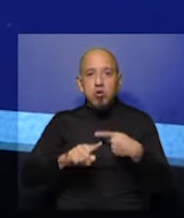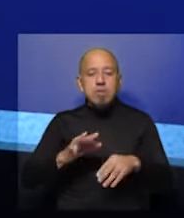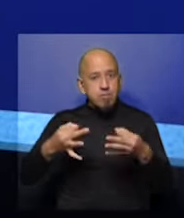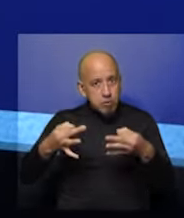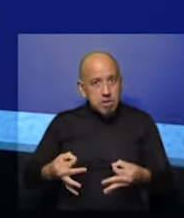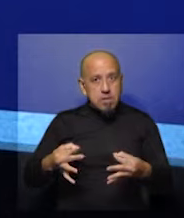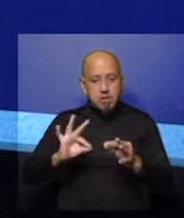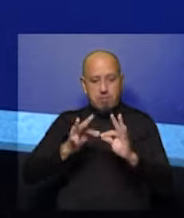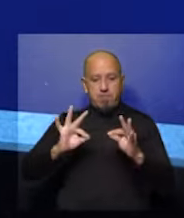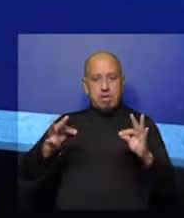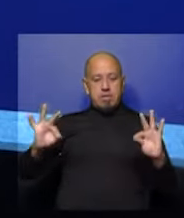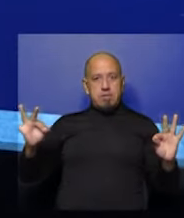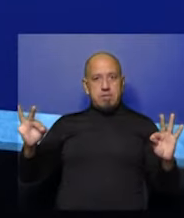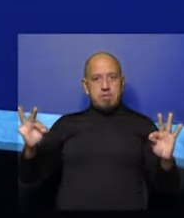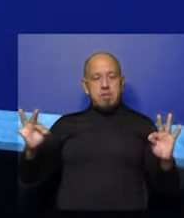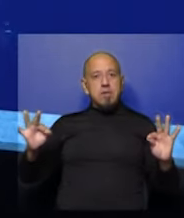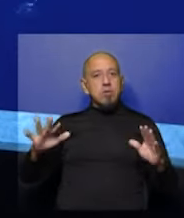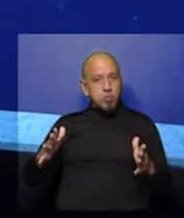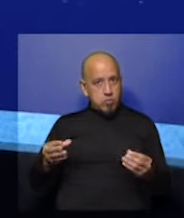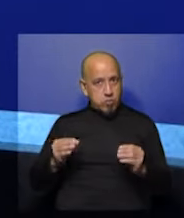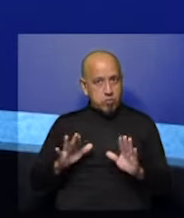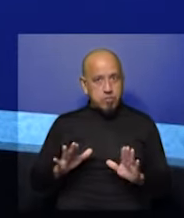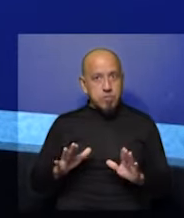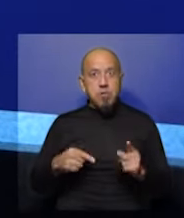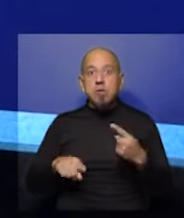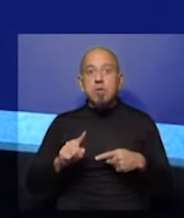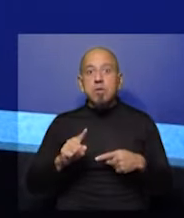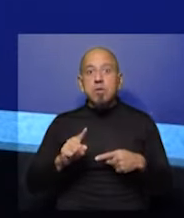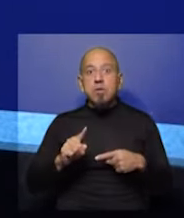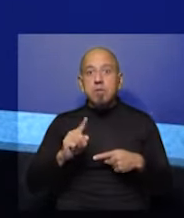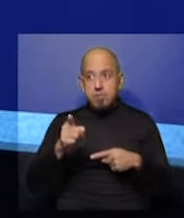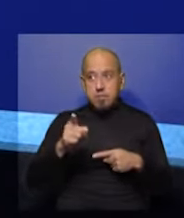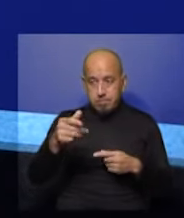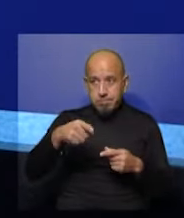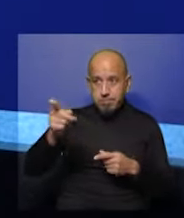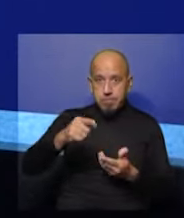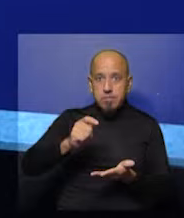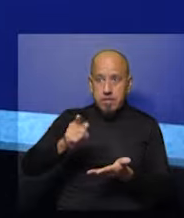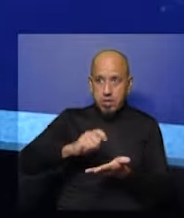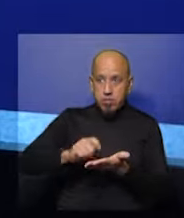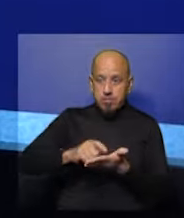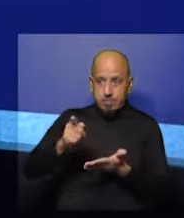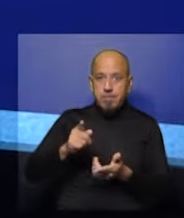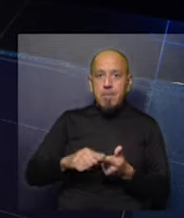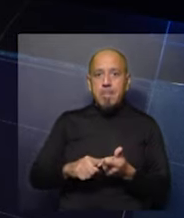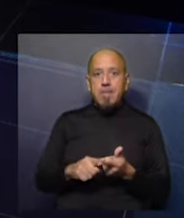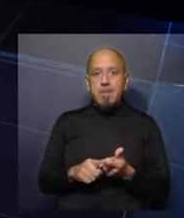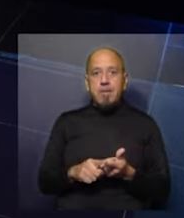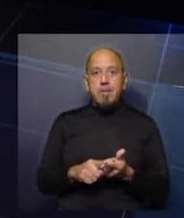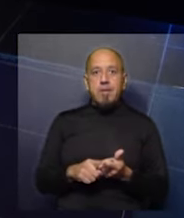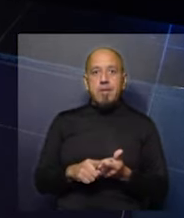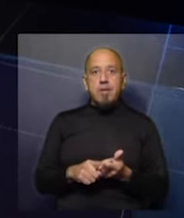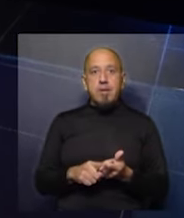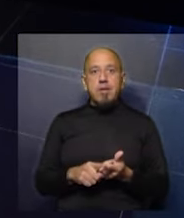completo Debería ser así vayan a buscar algo para anotar vayan